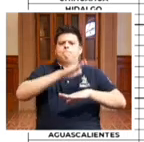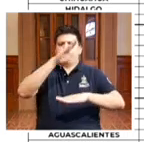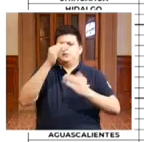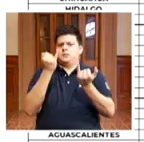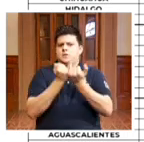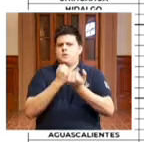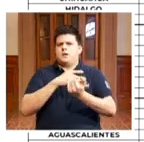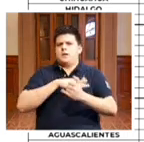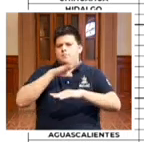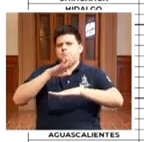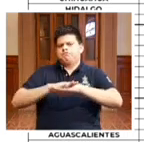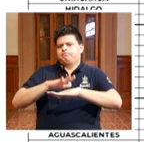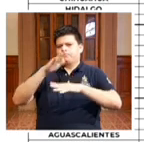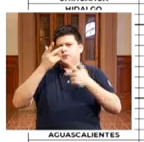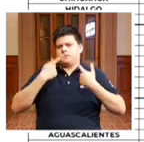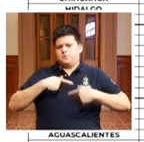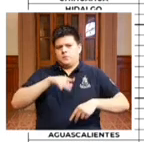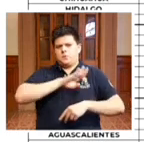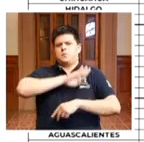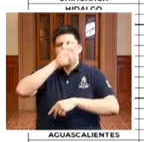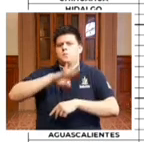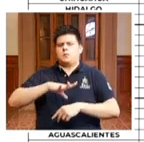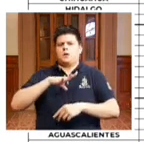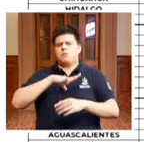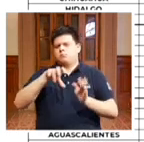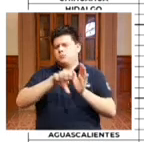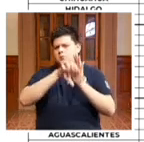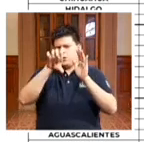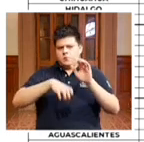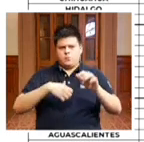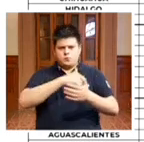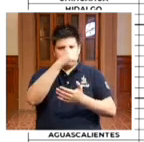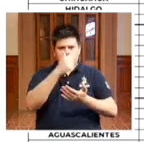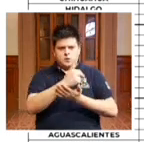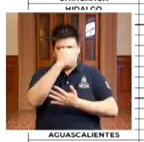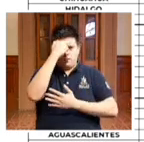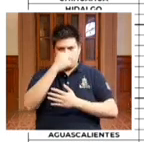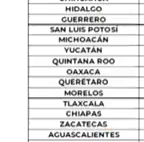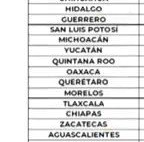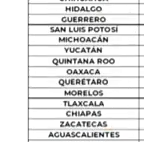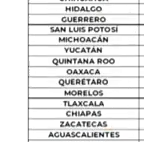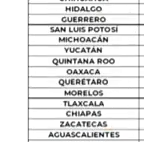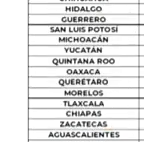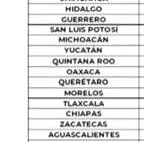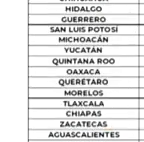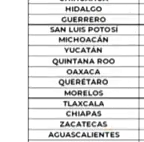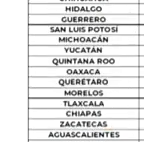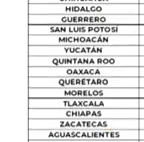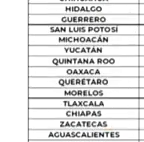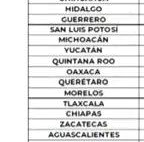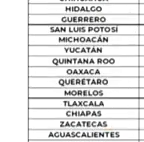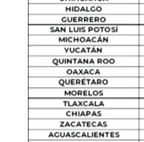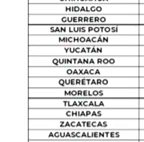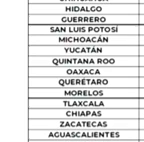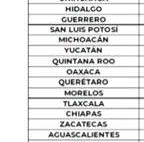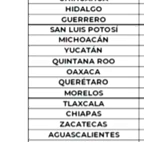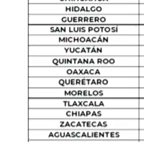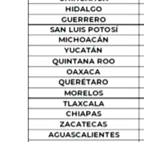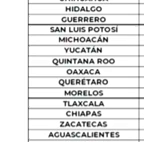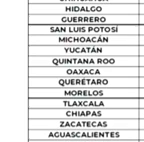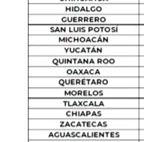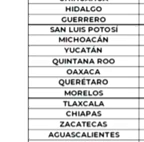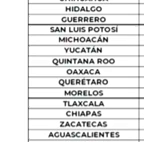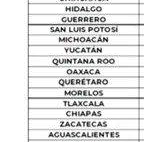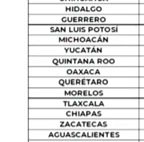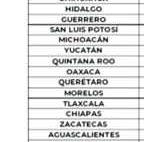un impacto en el número de defunciones, como son Ciudad de México, Estado de México, Veracruz, Puebla, Jalisco